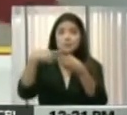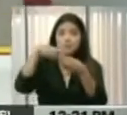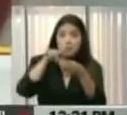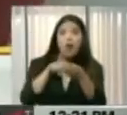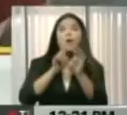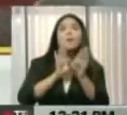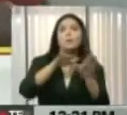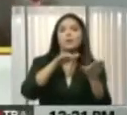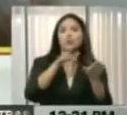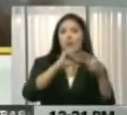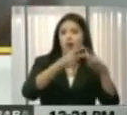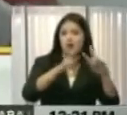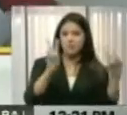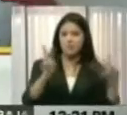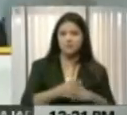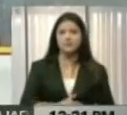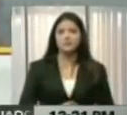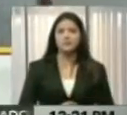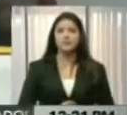cooperación.